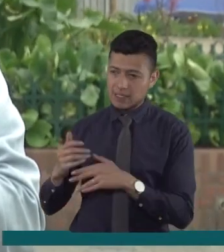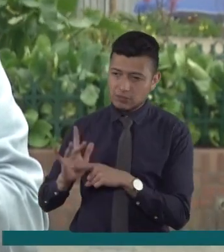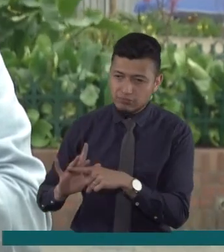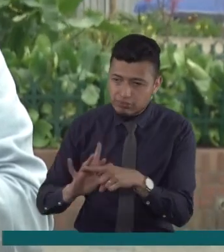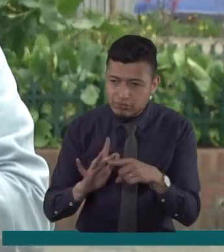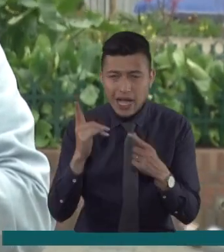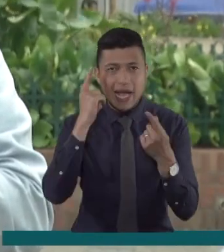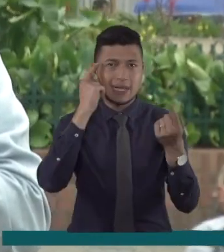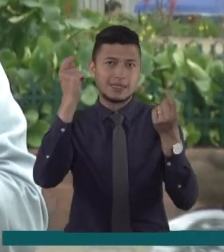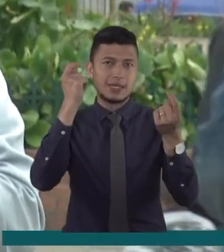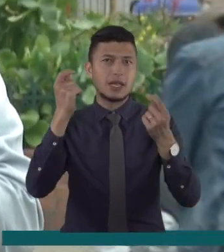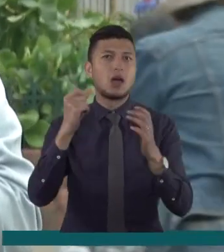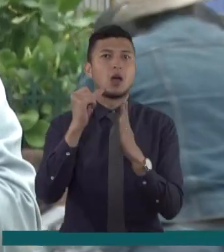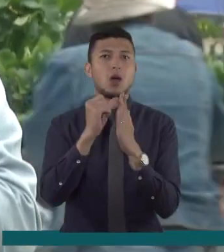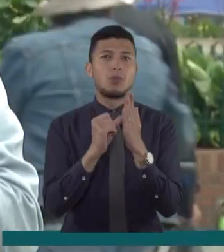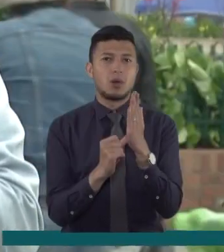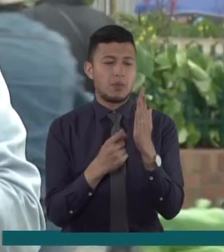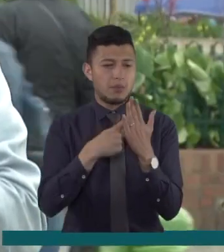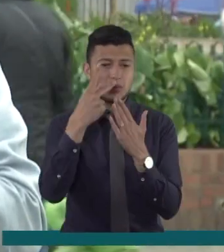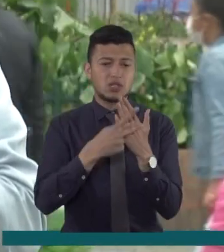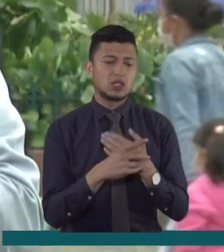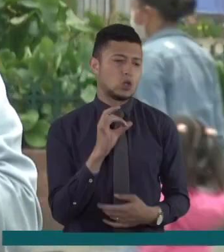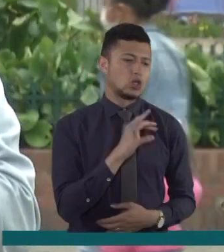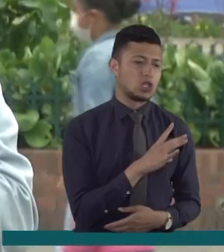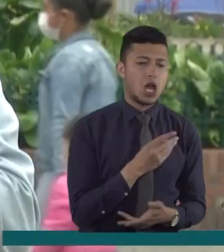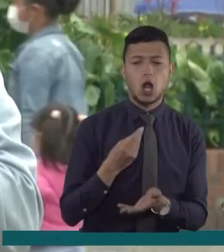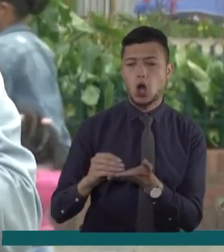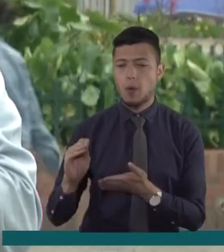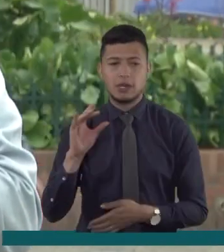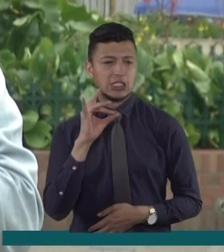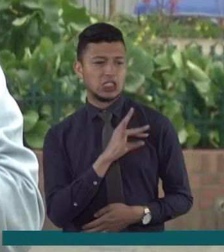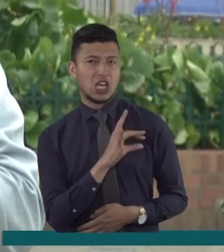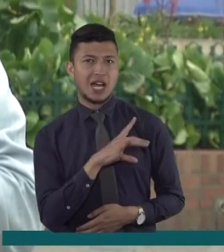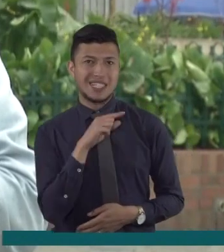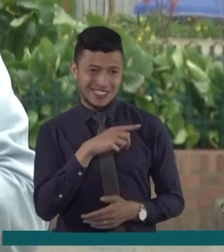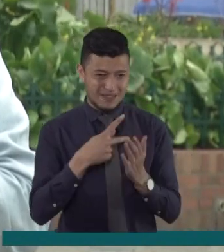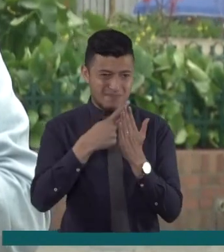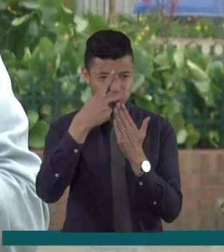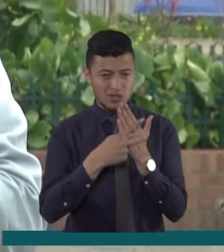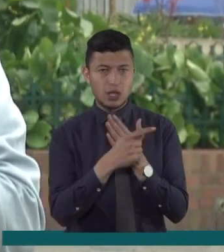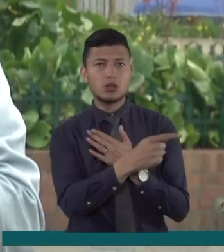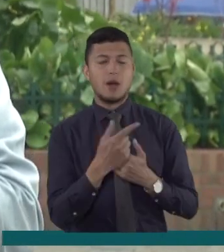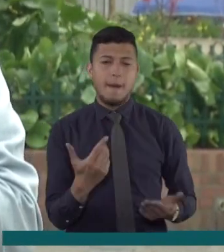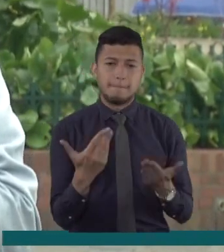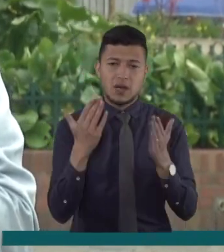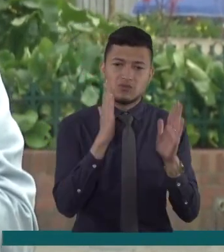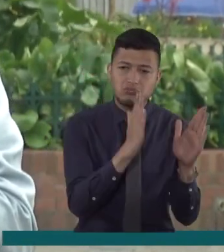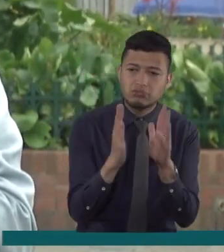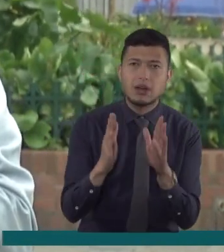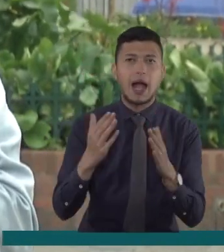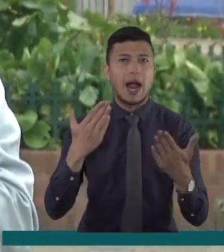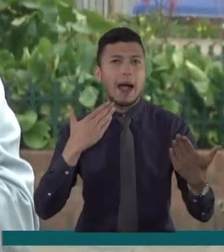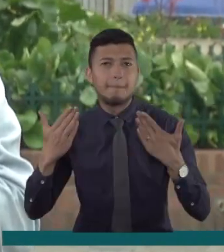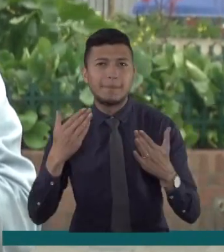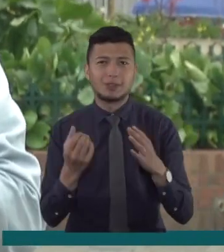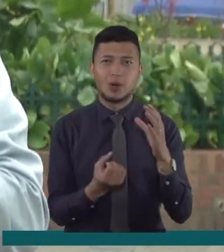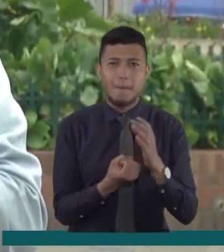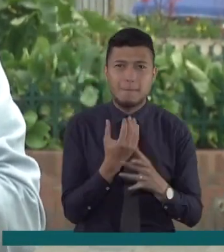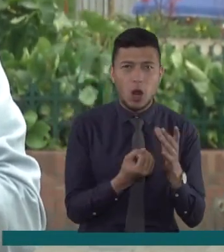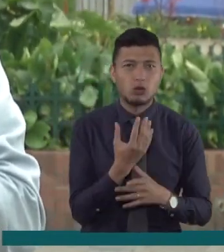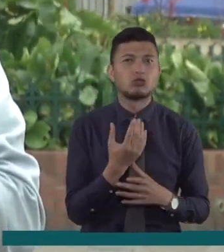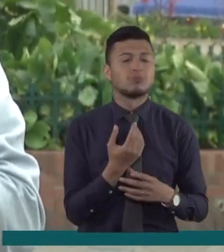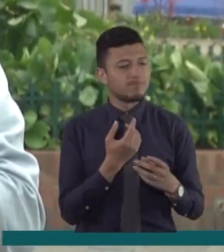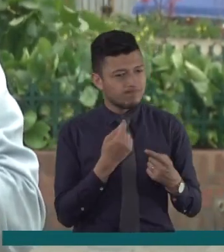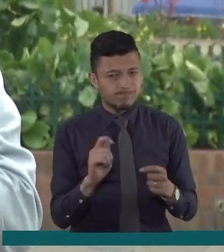esta estrategia por medio del programa chía compra chía se busca beneficiar a los campesinos y productores para que reciban